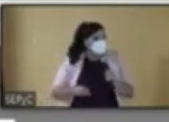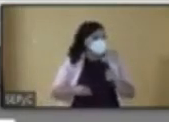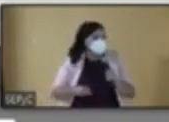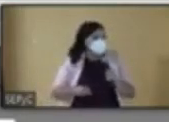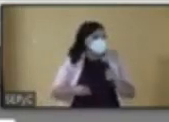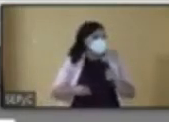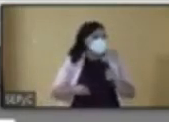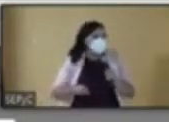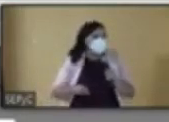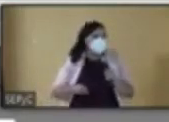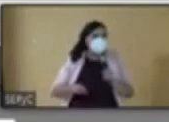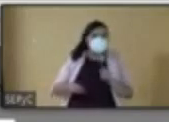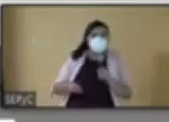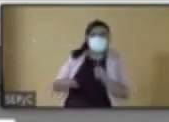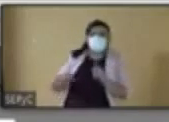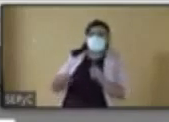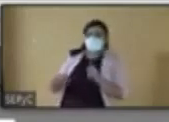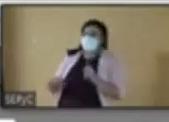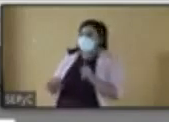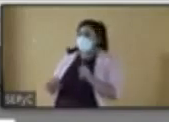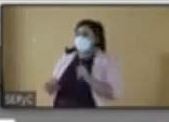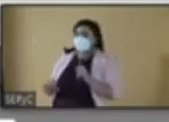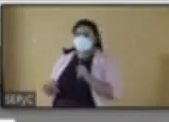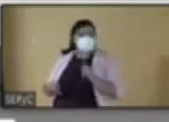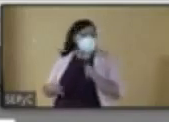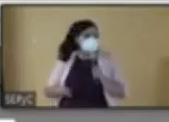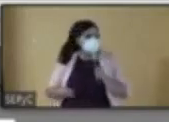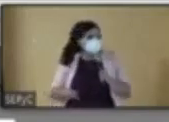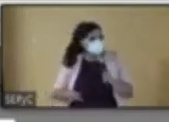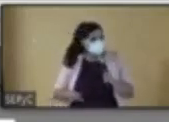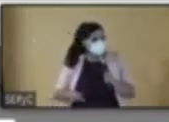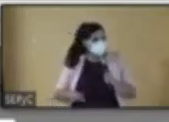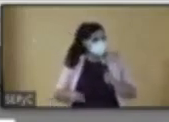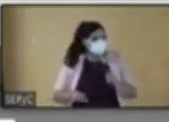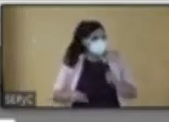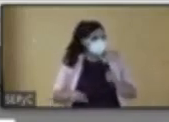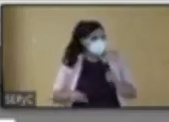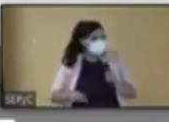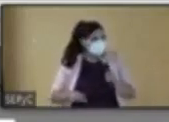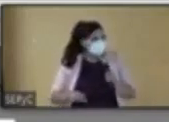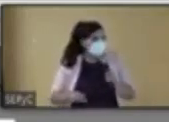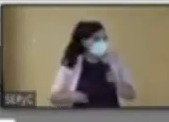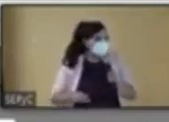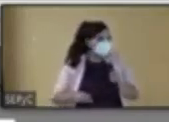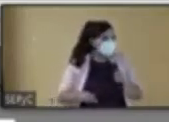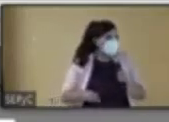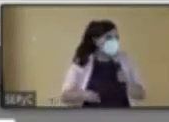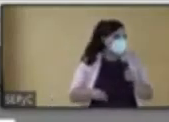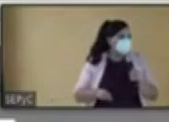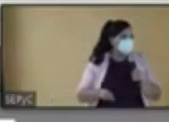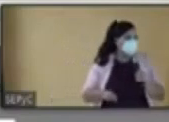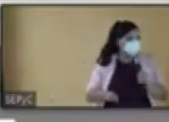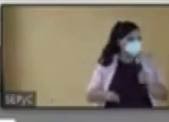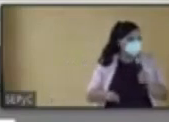si recibe en su caso remuneración por participar dentro de la misma y el lugar donde se ubica